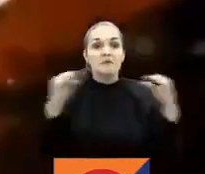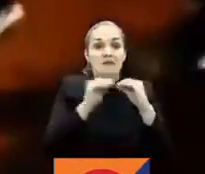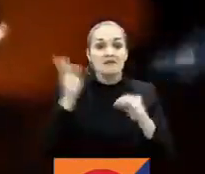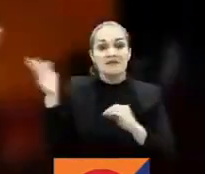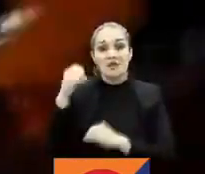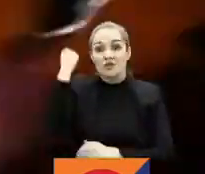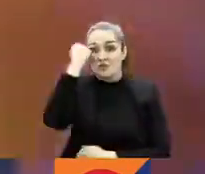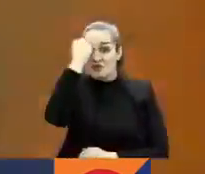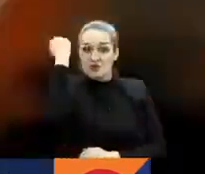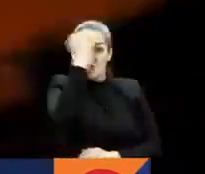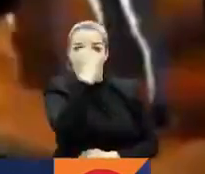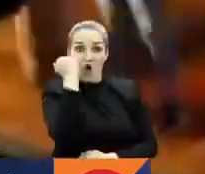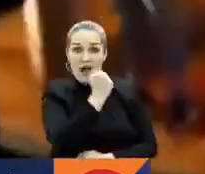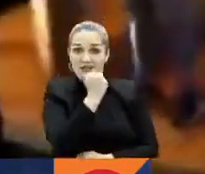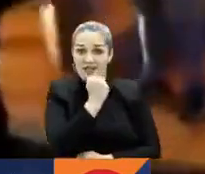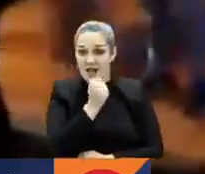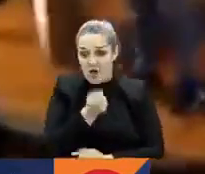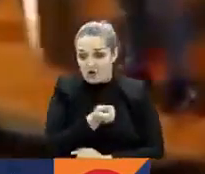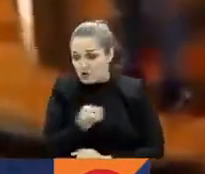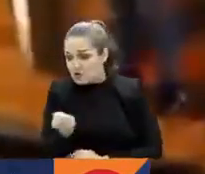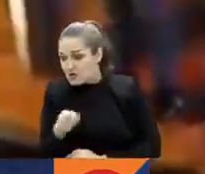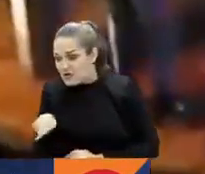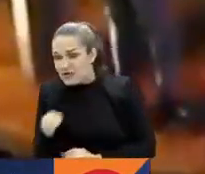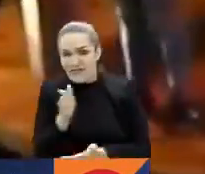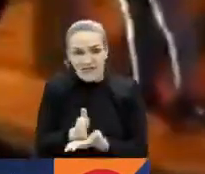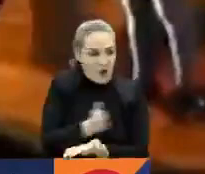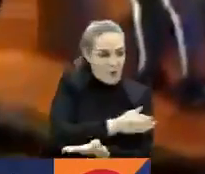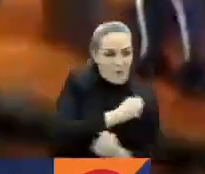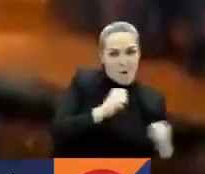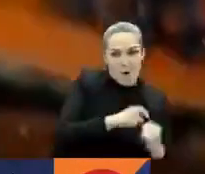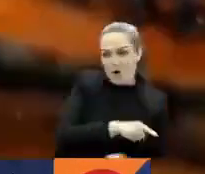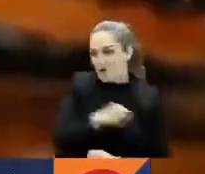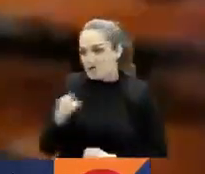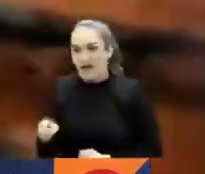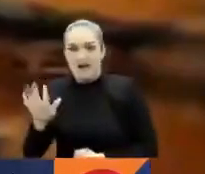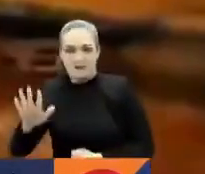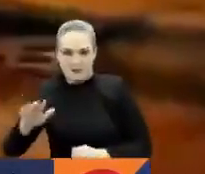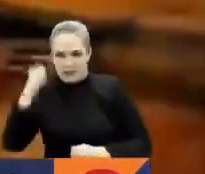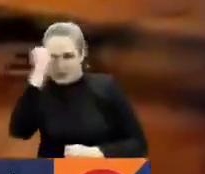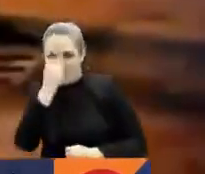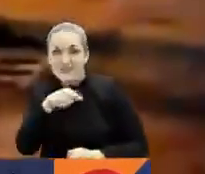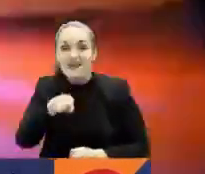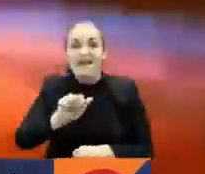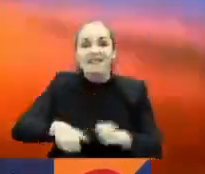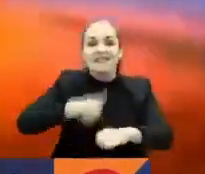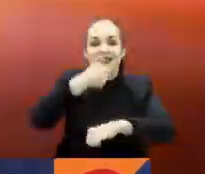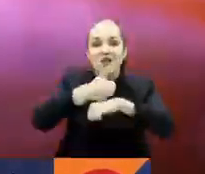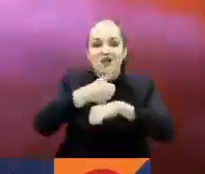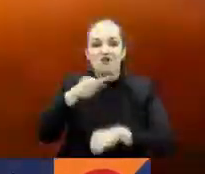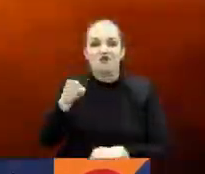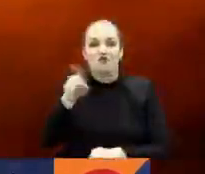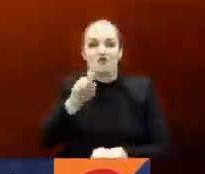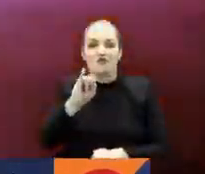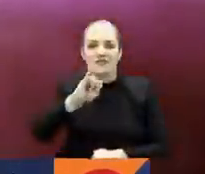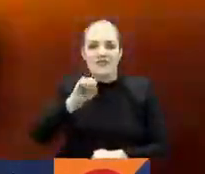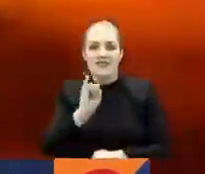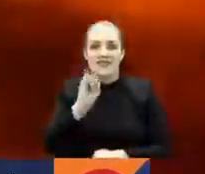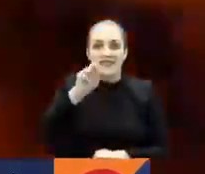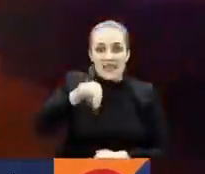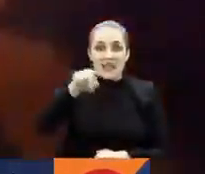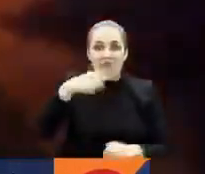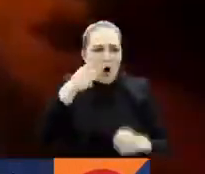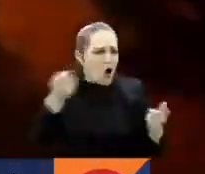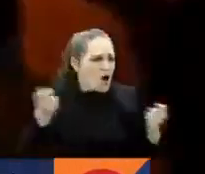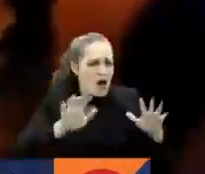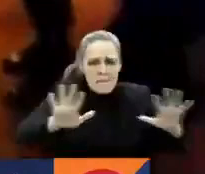en el límite del municipio con Bogotá, fue agredido el director de la SIJÍN, que resultó gravemente herido al recibir 4 puñaladas mientras intentaba